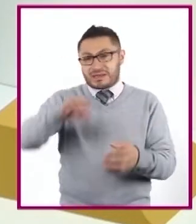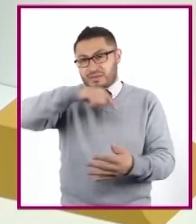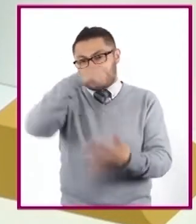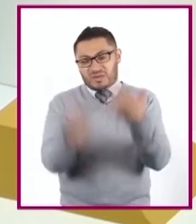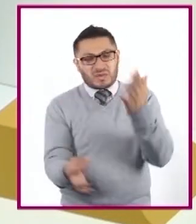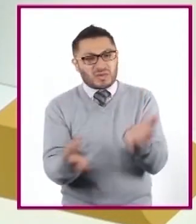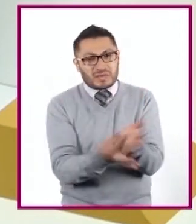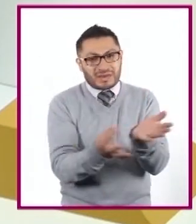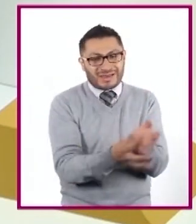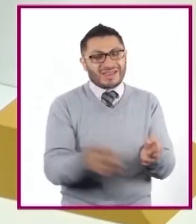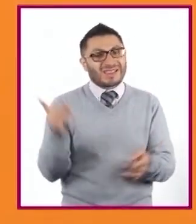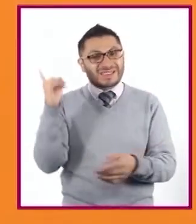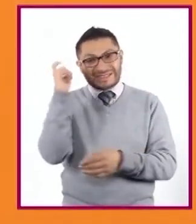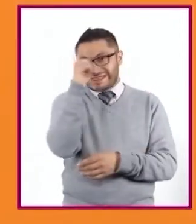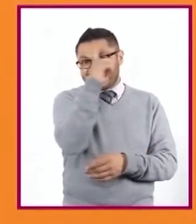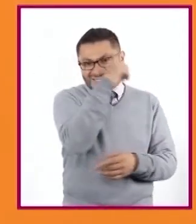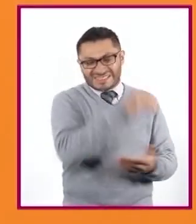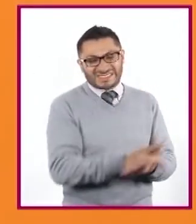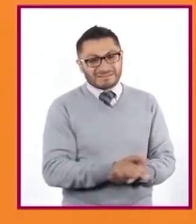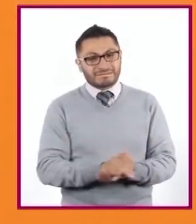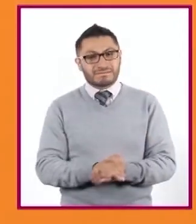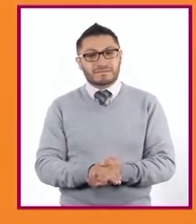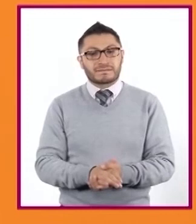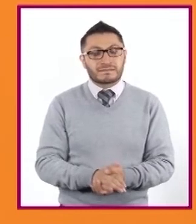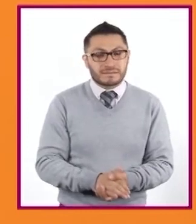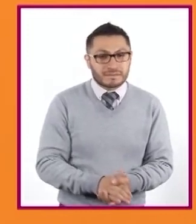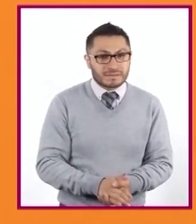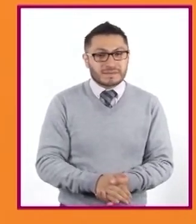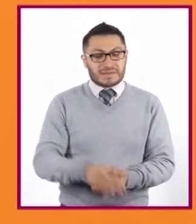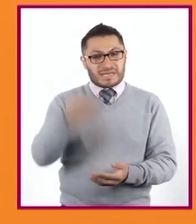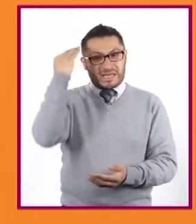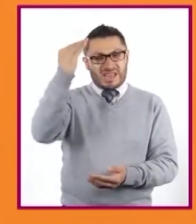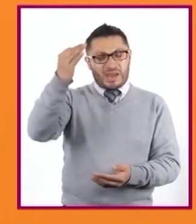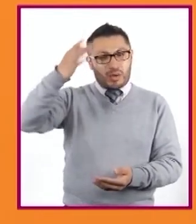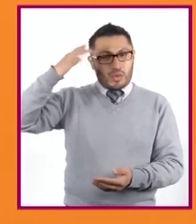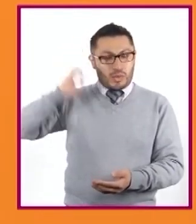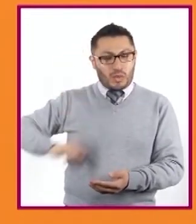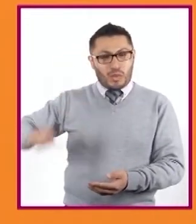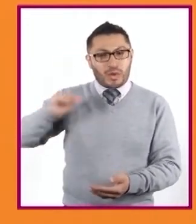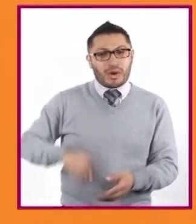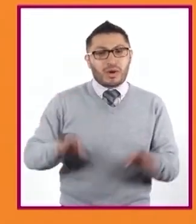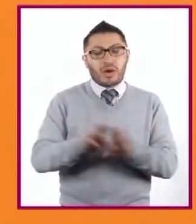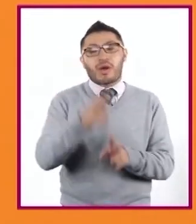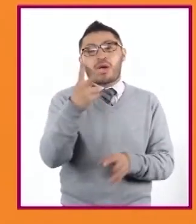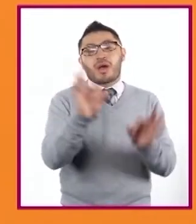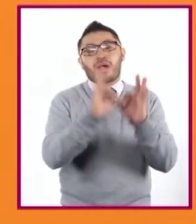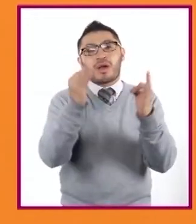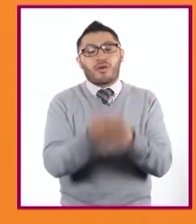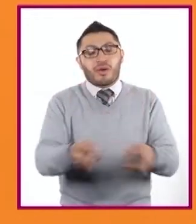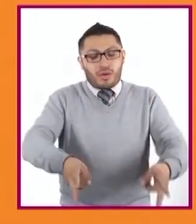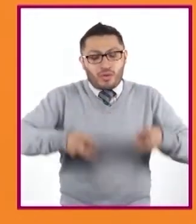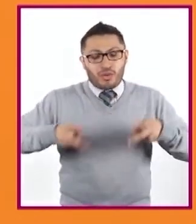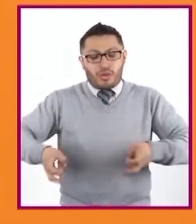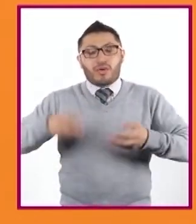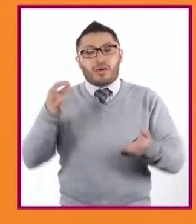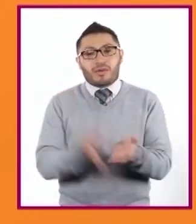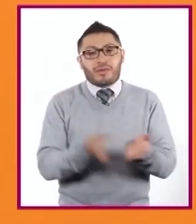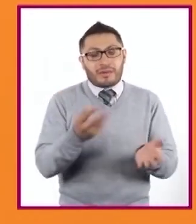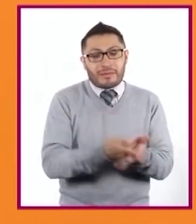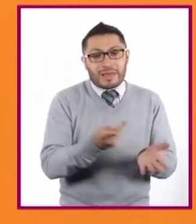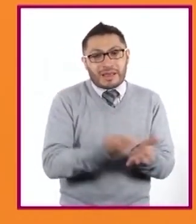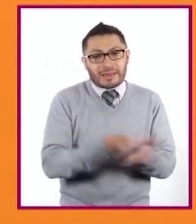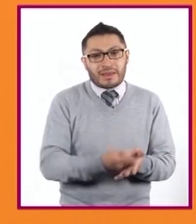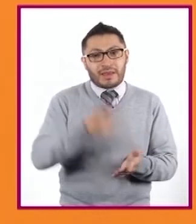le adhieren, era más complicado. A lo largo del periodo colonial, se usaron dos métodos para la extracción de plata: el de